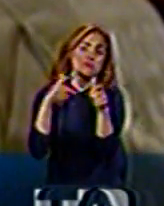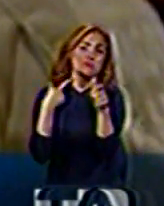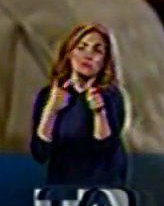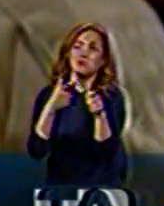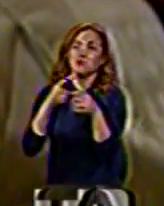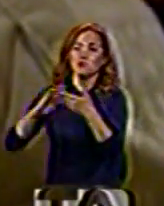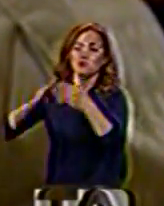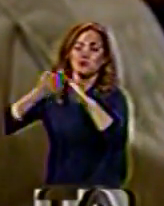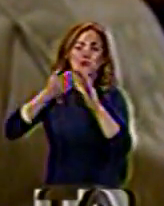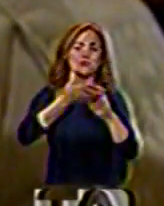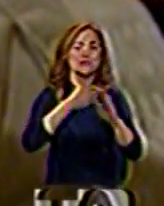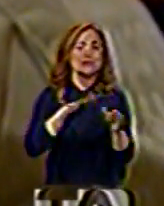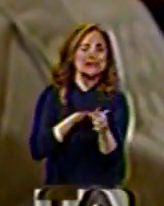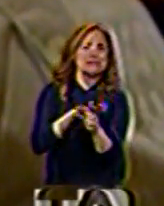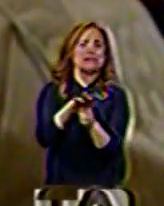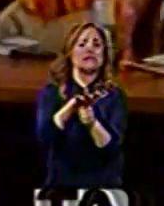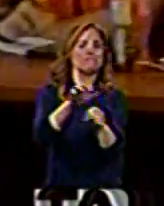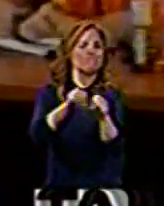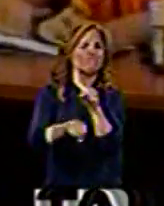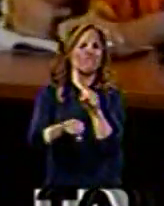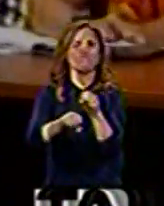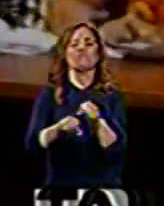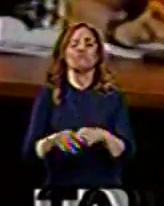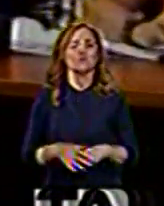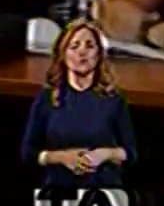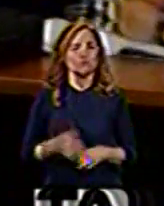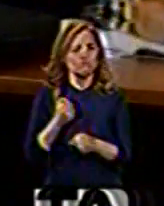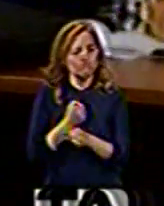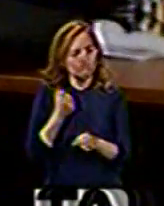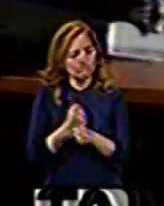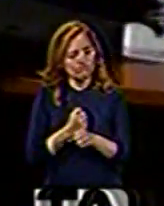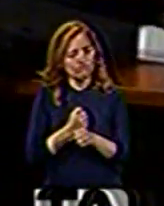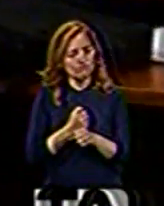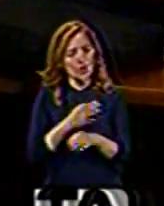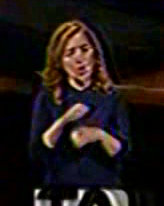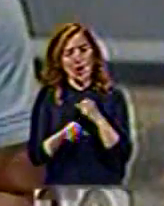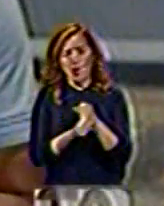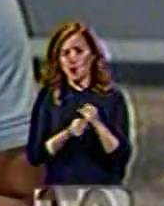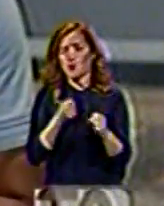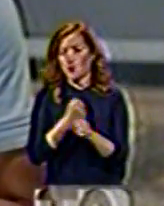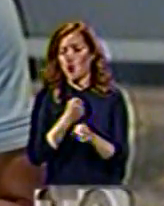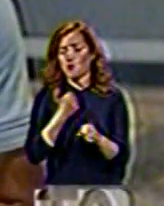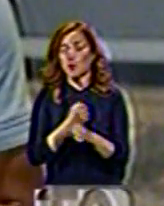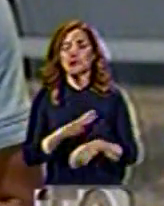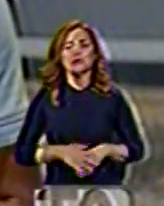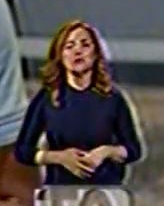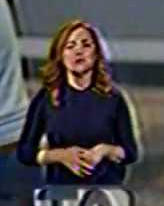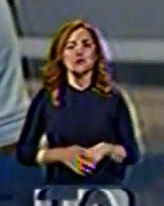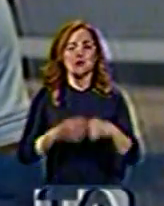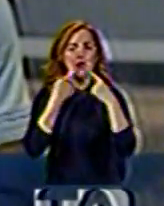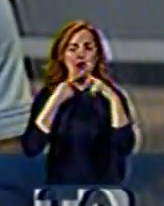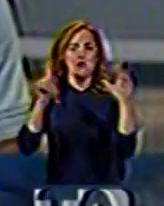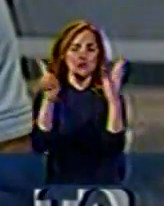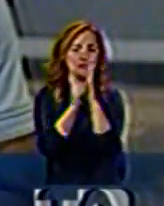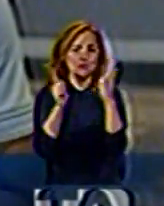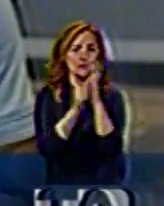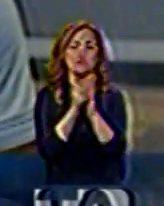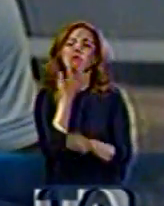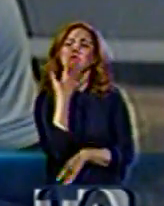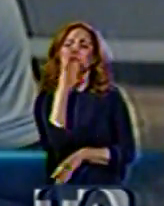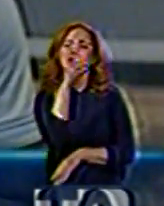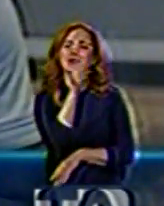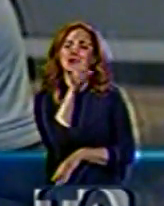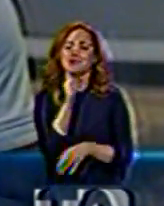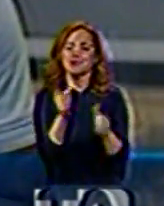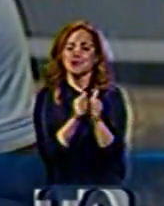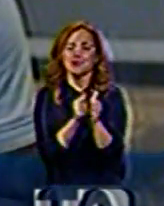afectadas, estamos trabajando y también hemos hecho eso durante todo este año. La declaratoria de alerta naranja también permite movilizar maquinarias